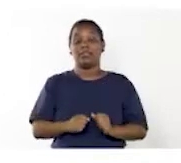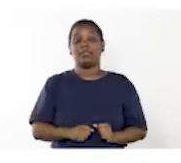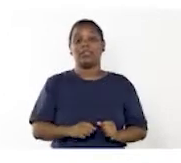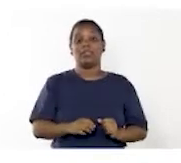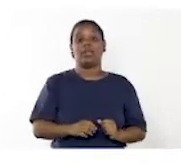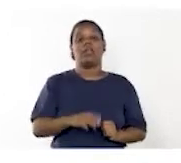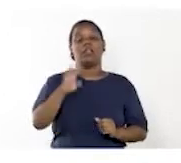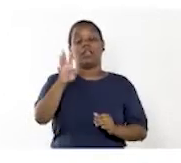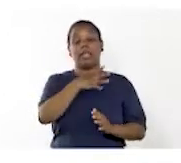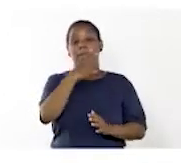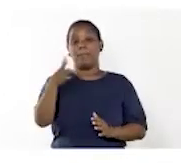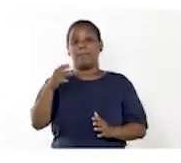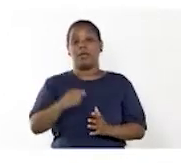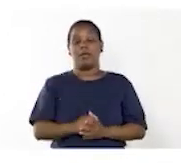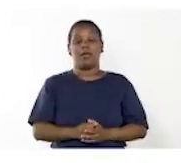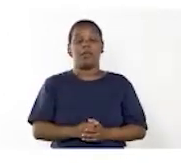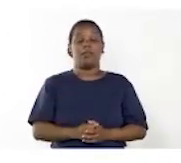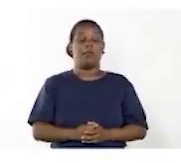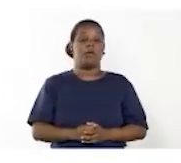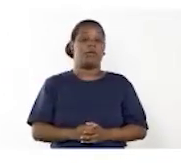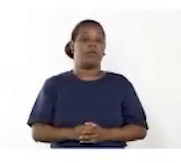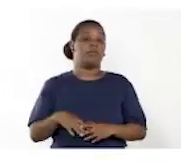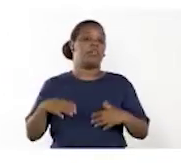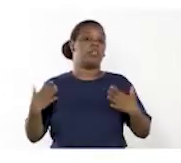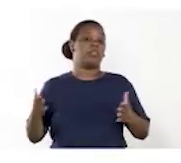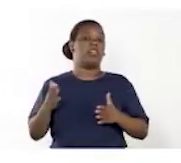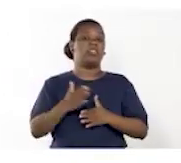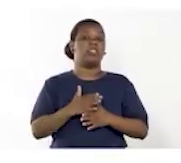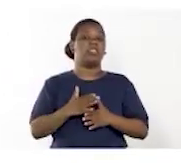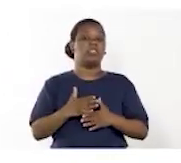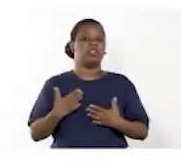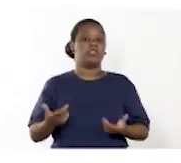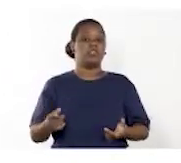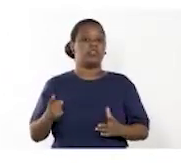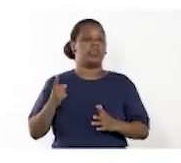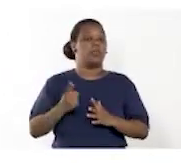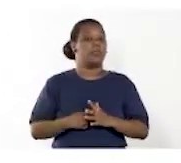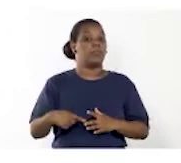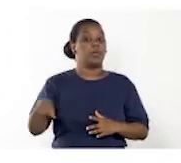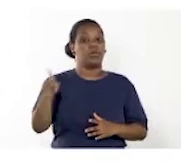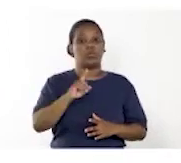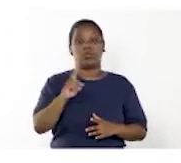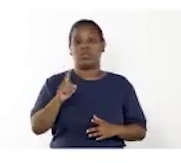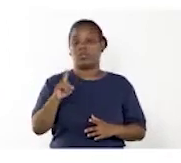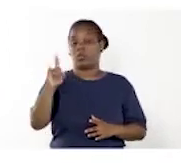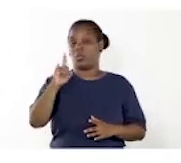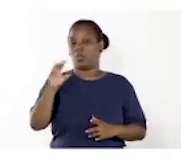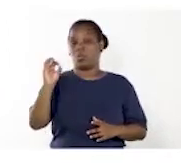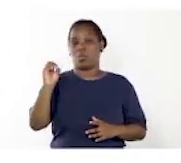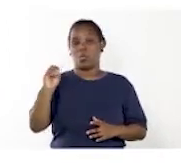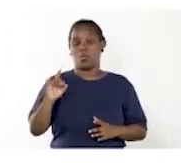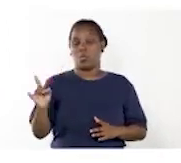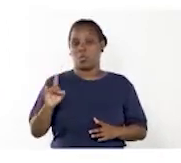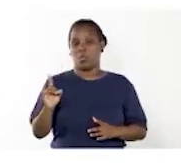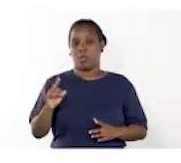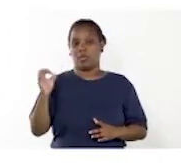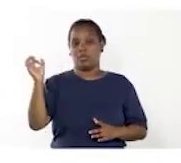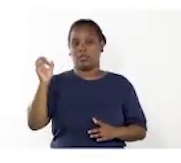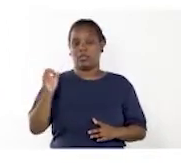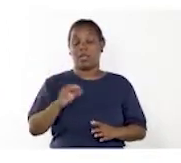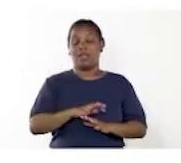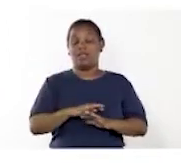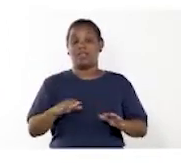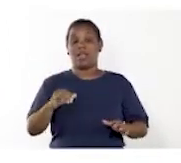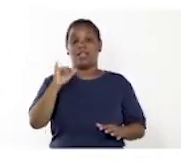representar en su mapa. ¿Qué significa? Pero no está en los 90 solamente. Ya desde los